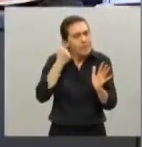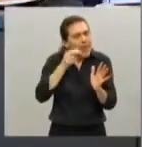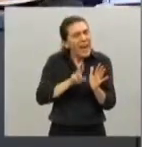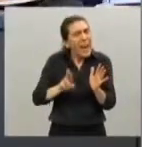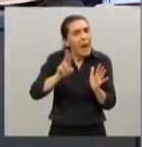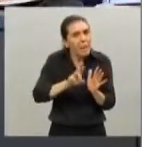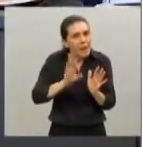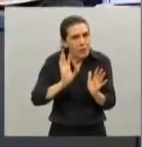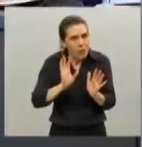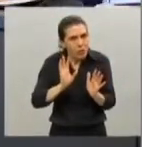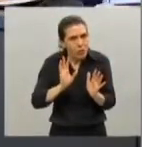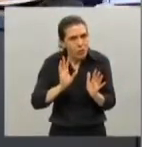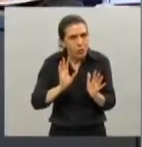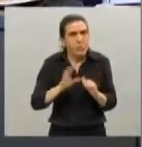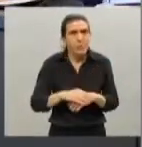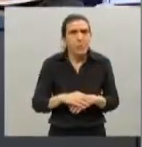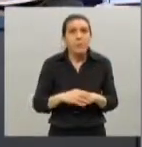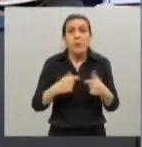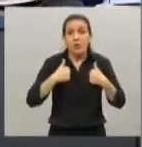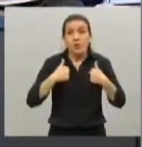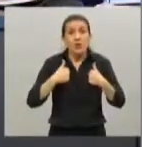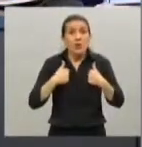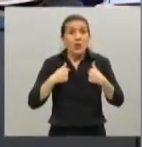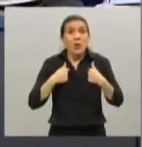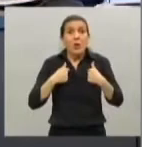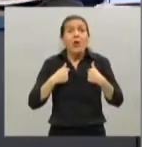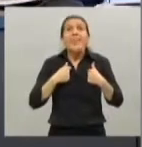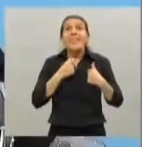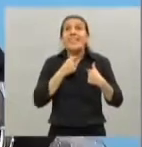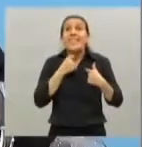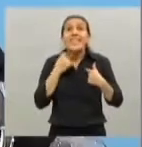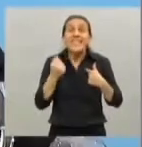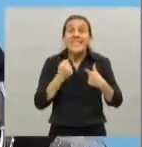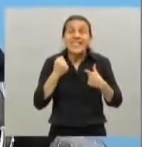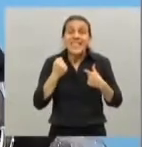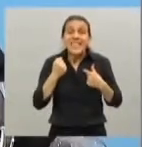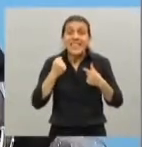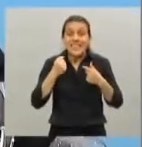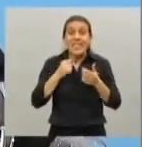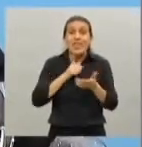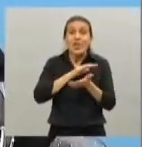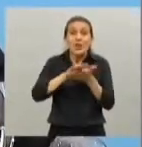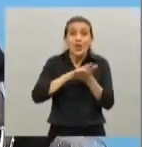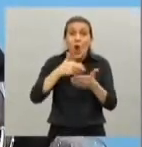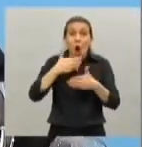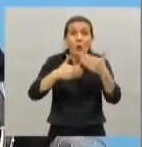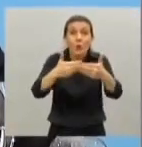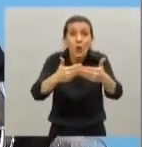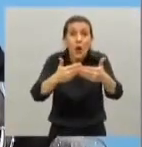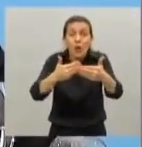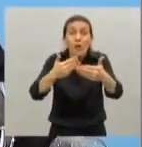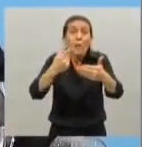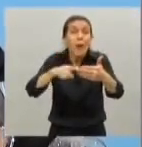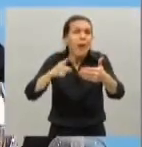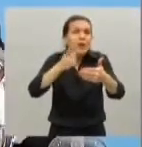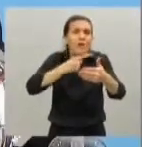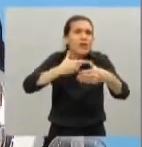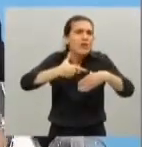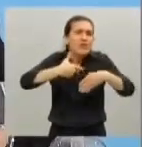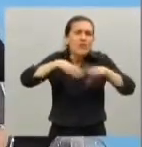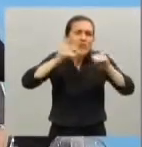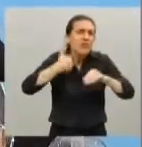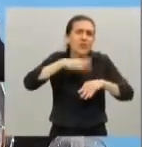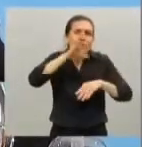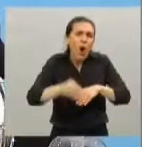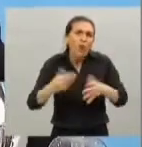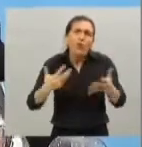al gobierno, sino que es un gobierno que está trabajando un tema sumamente complejo a nivel mundial y que la va piloteando,